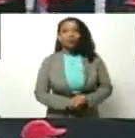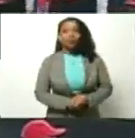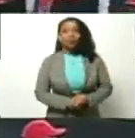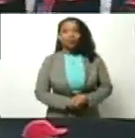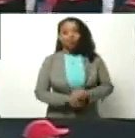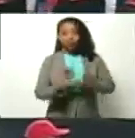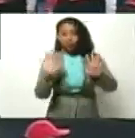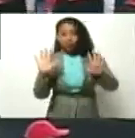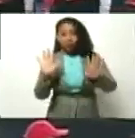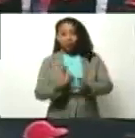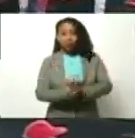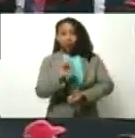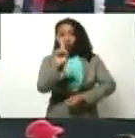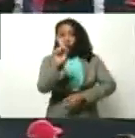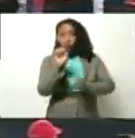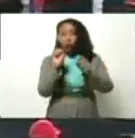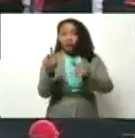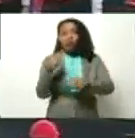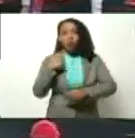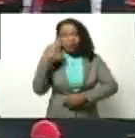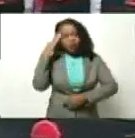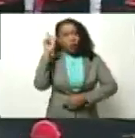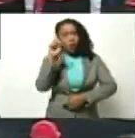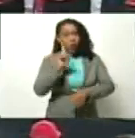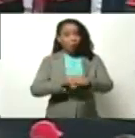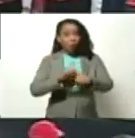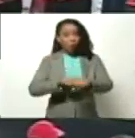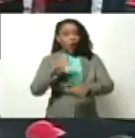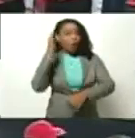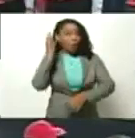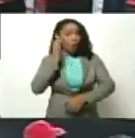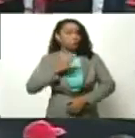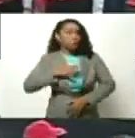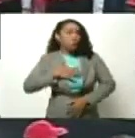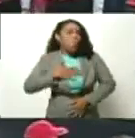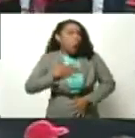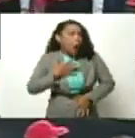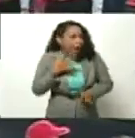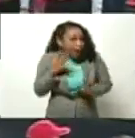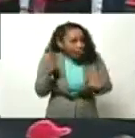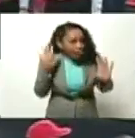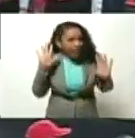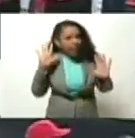verdad Ah un chance Yo sé que es un chance la mujer Pudiera pudiera